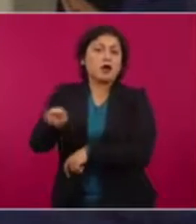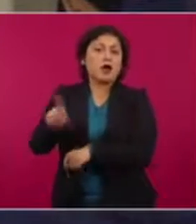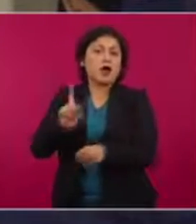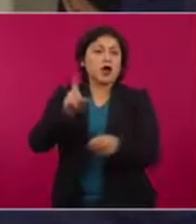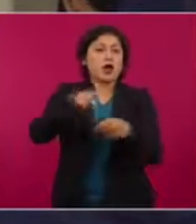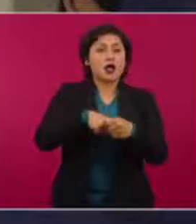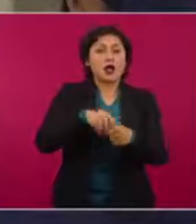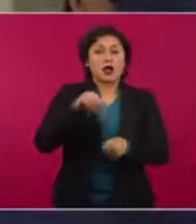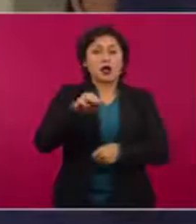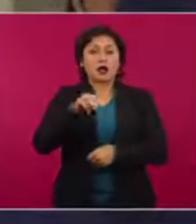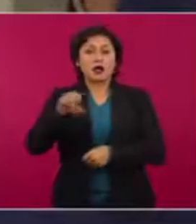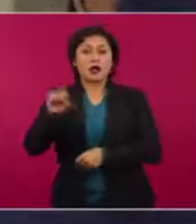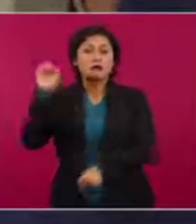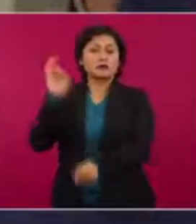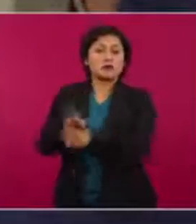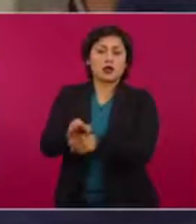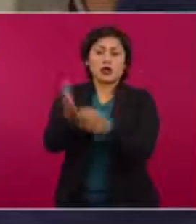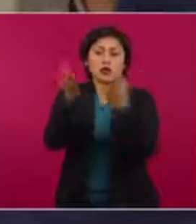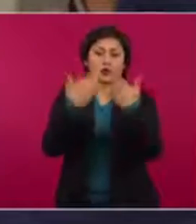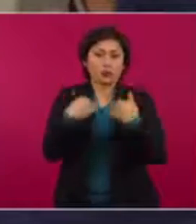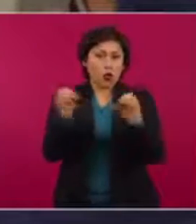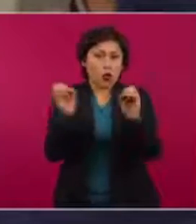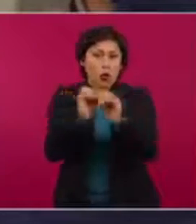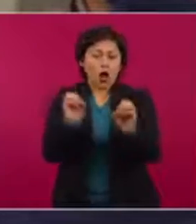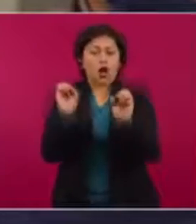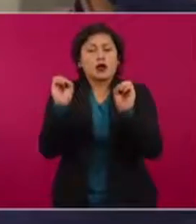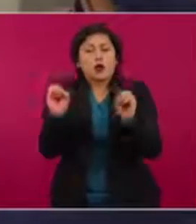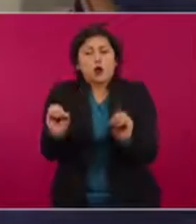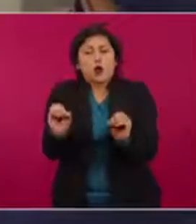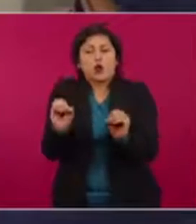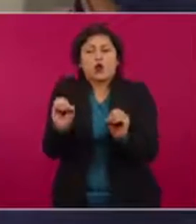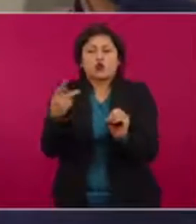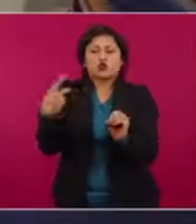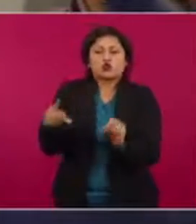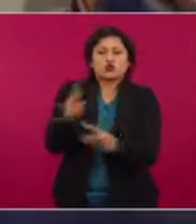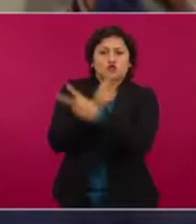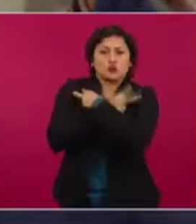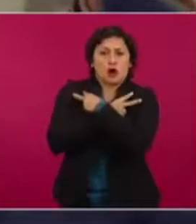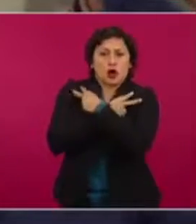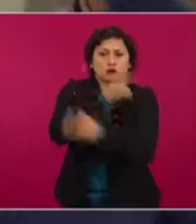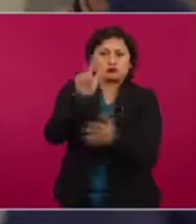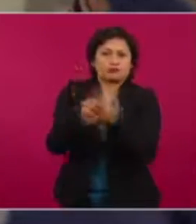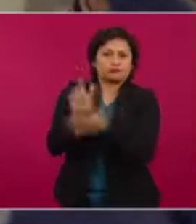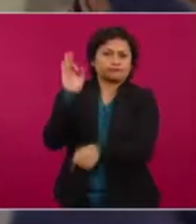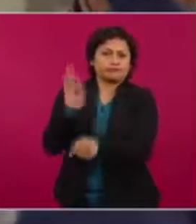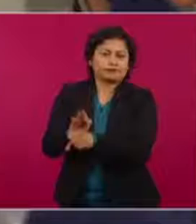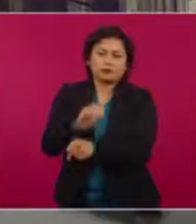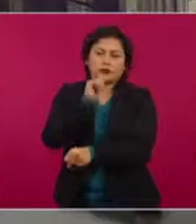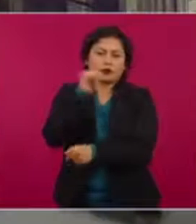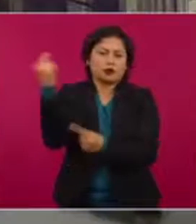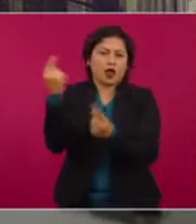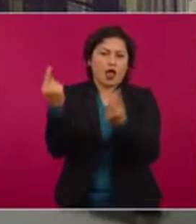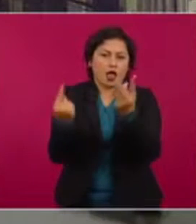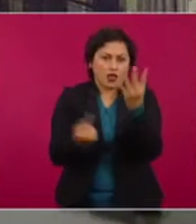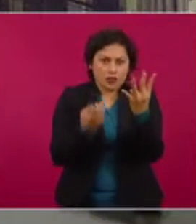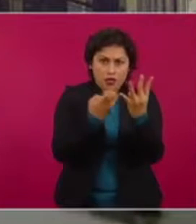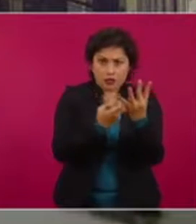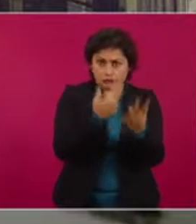al Seguro Social, que no gozan de vacaciones pagadas, etcétera. Estas